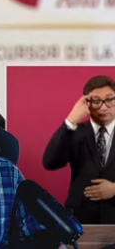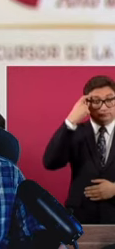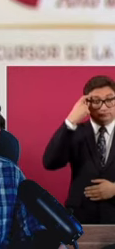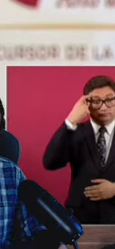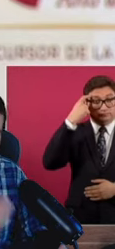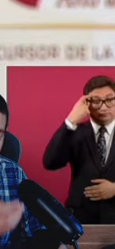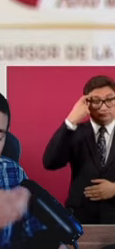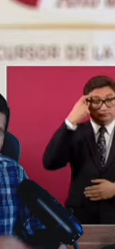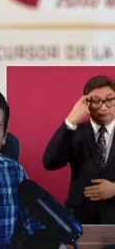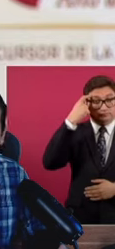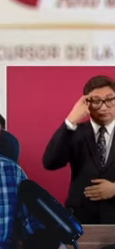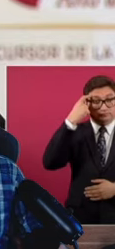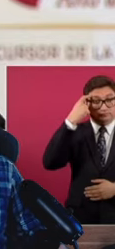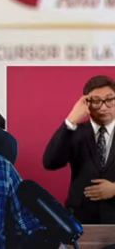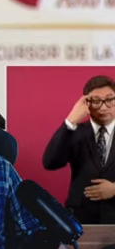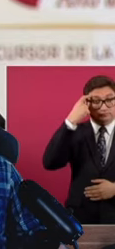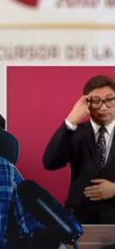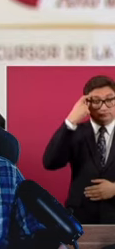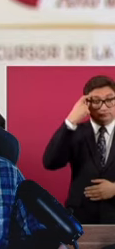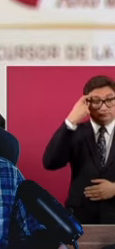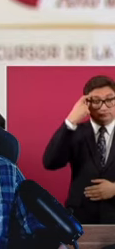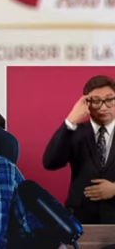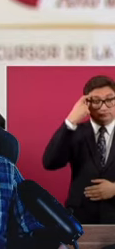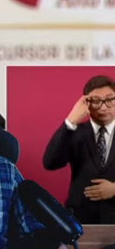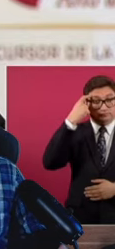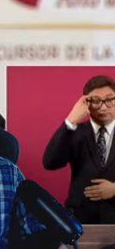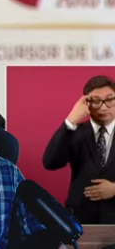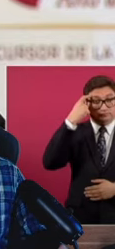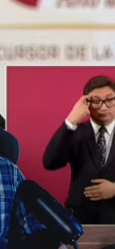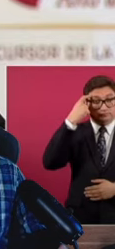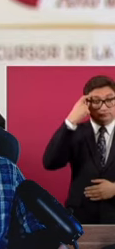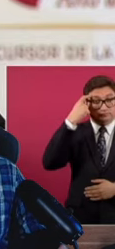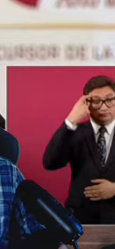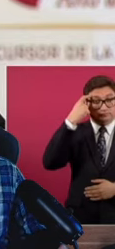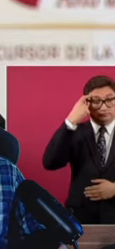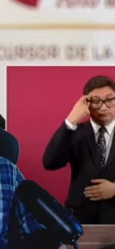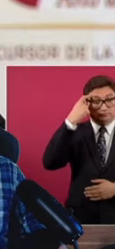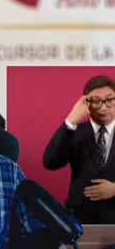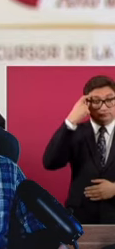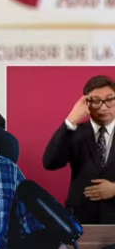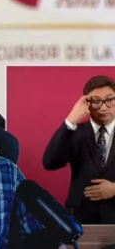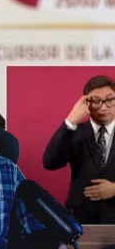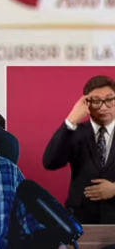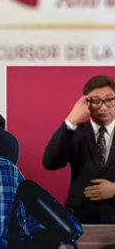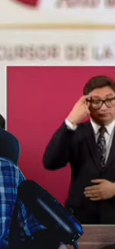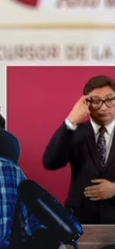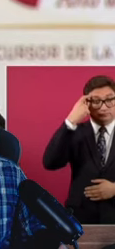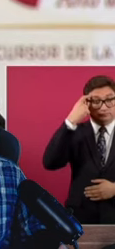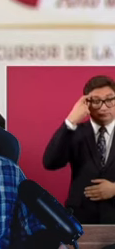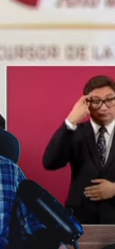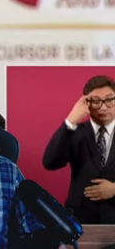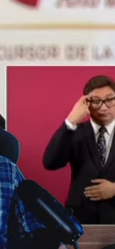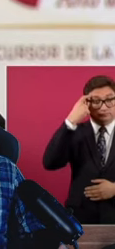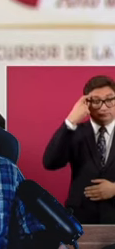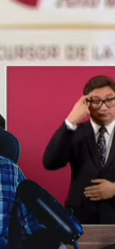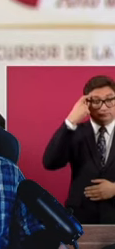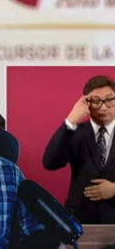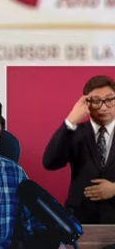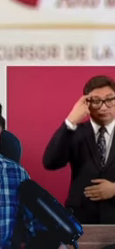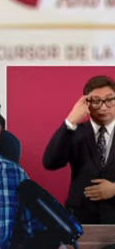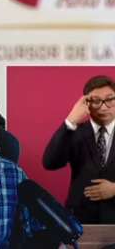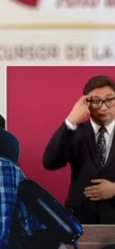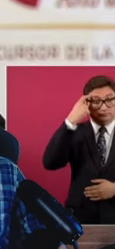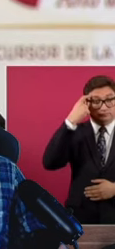tenemos desde el mismo momento en que nacimos. Desde que nacemos, perdón. Lo que debemos de buscar es que todas